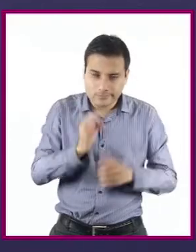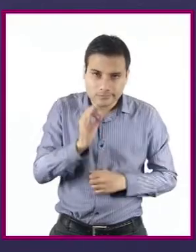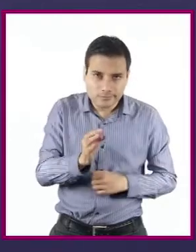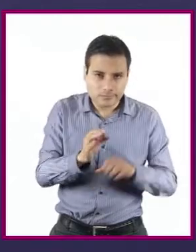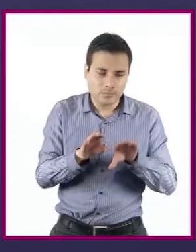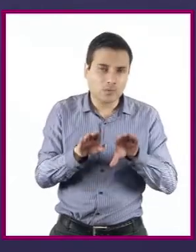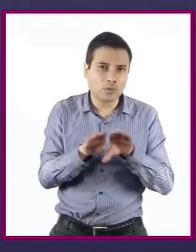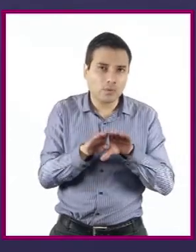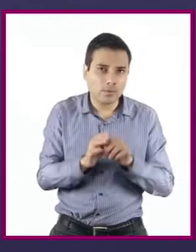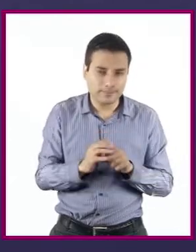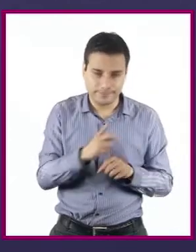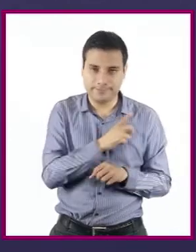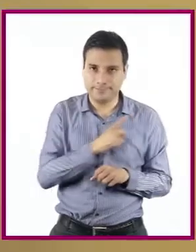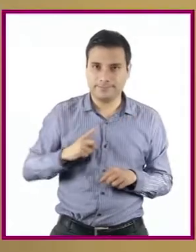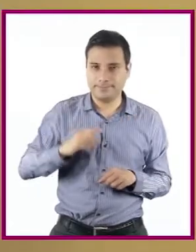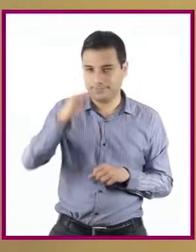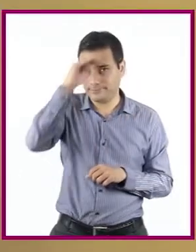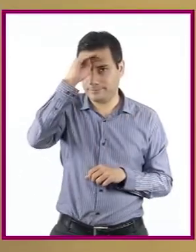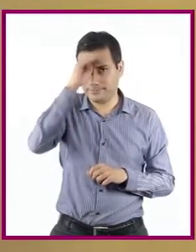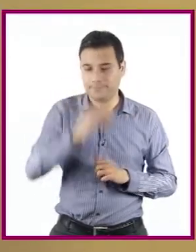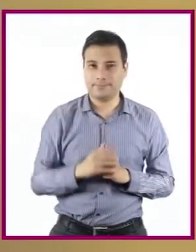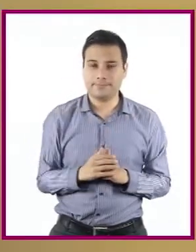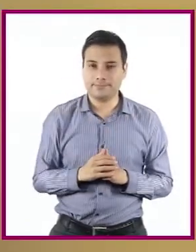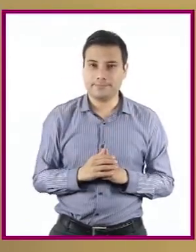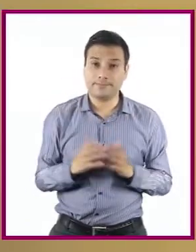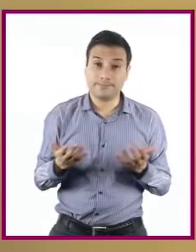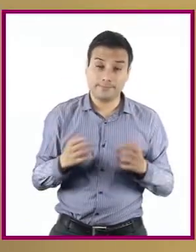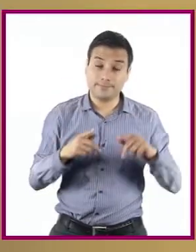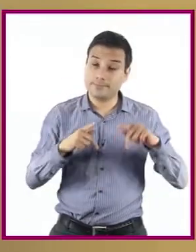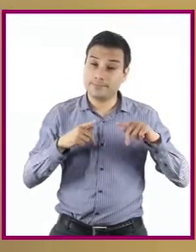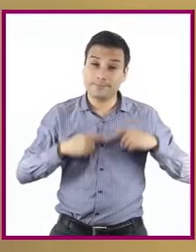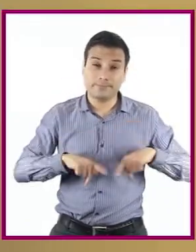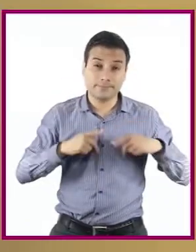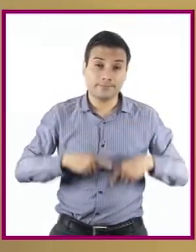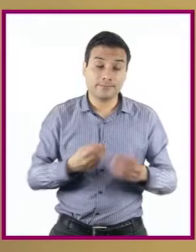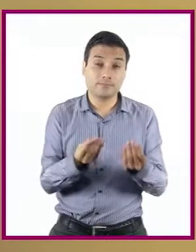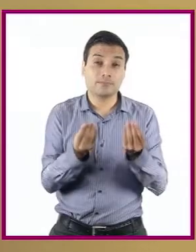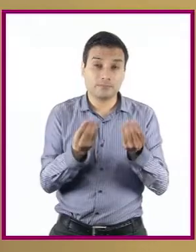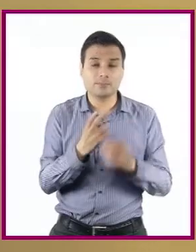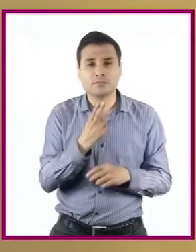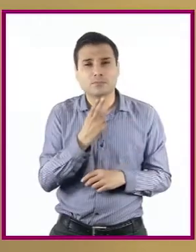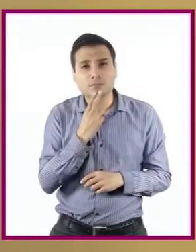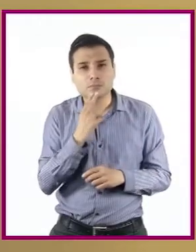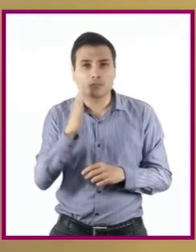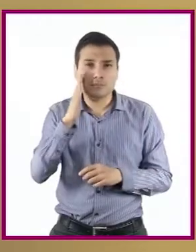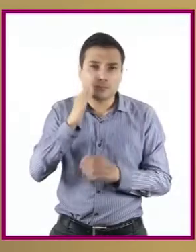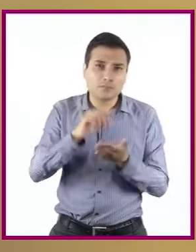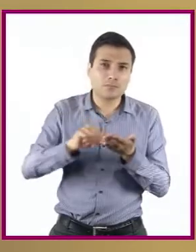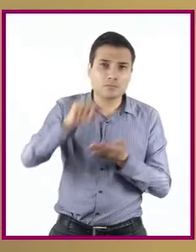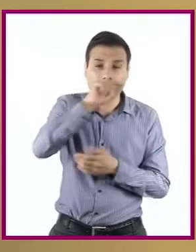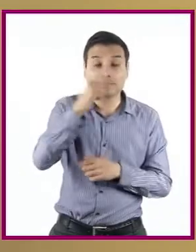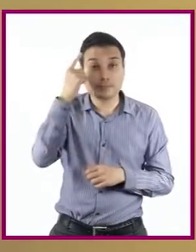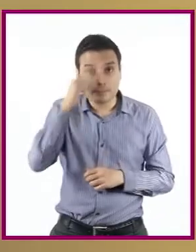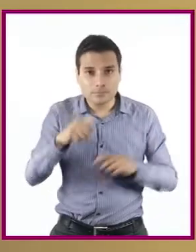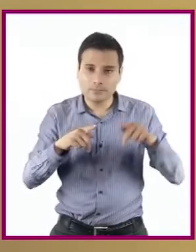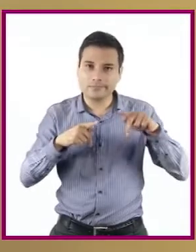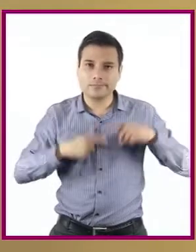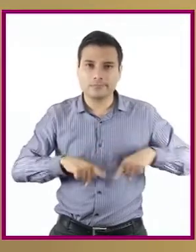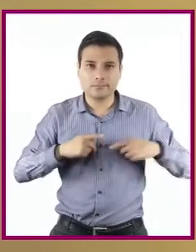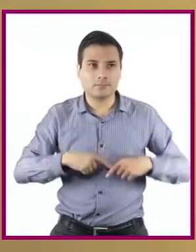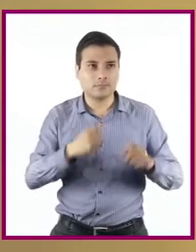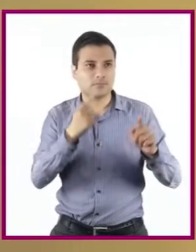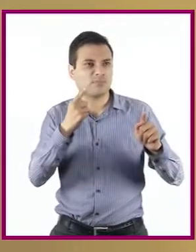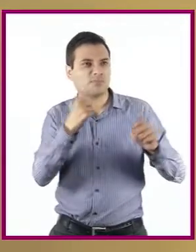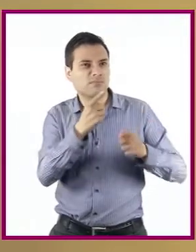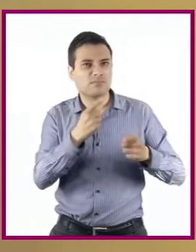de estas nuevas formas de comunicación. Sabemos que muchas personas pueden usar las redes sociales para ofender, agredir y discriminar